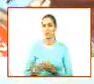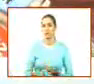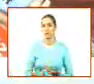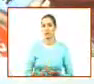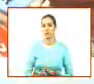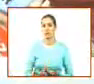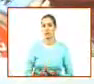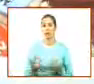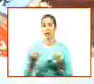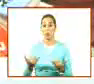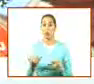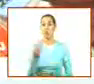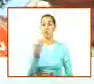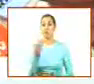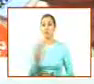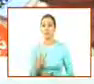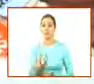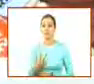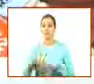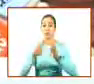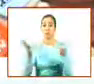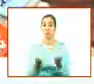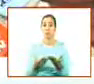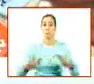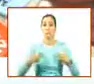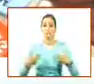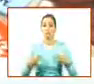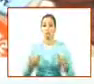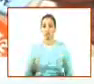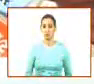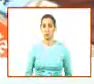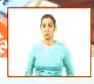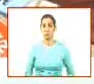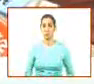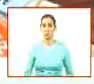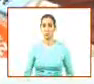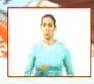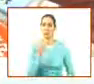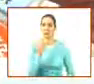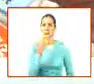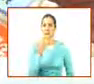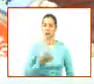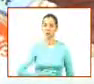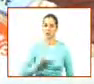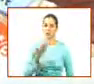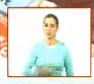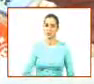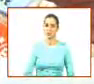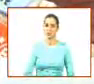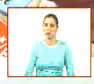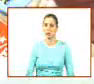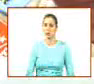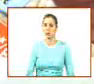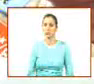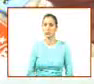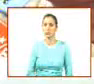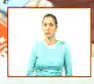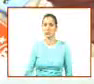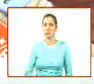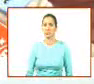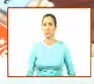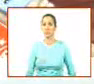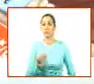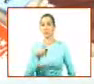afecta a 2/3 de la humanidad? Yo creo que una de las cosas más importantes de las que dijo él allí también es